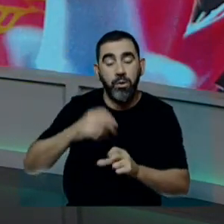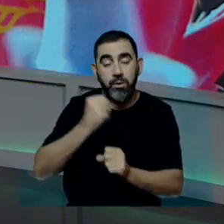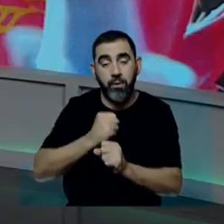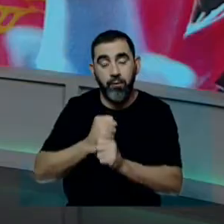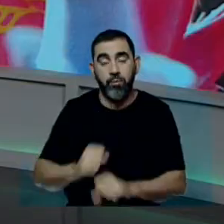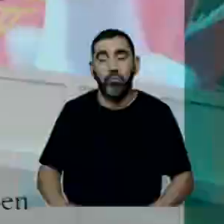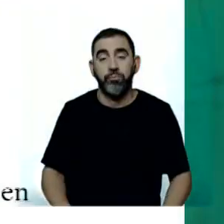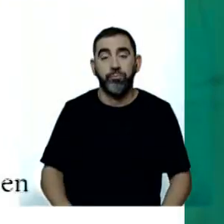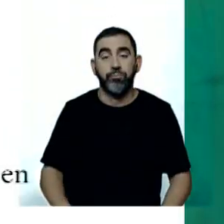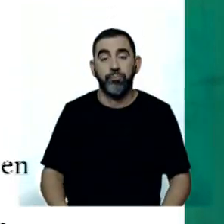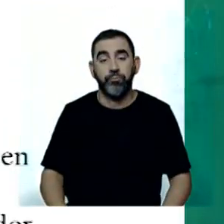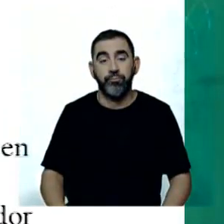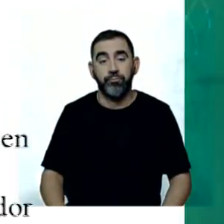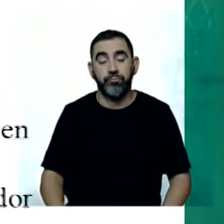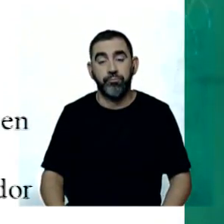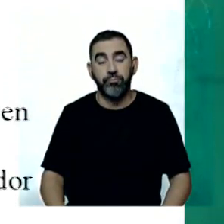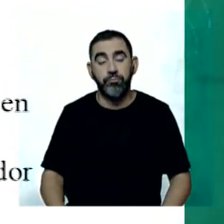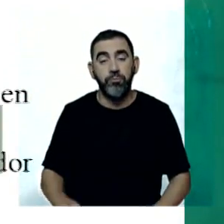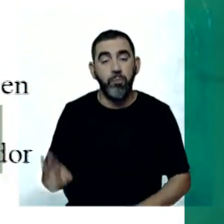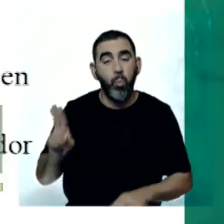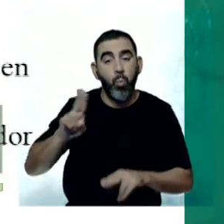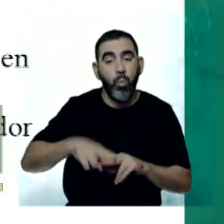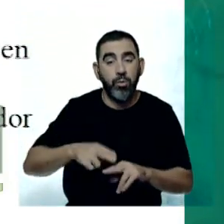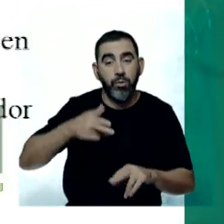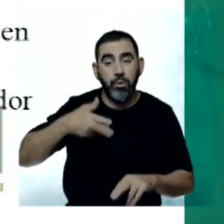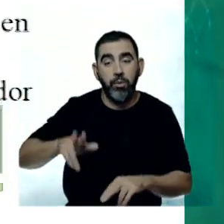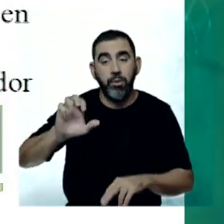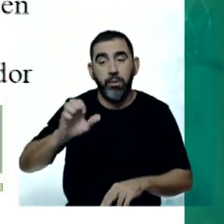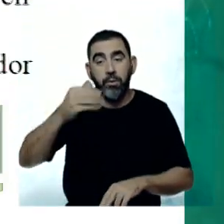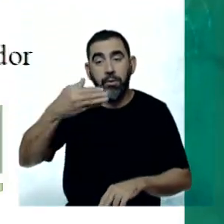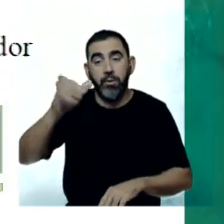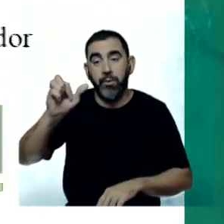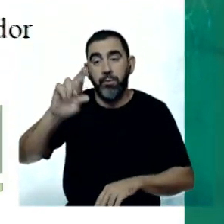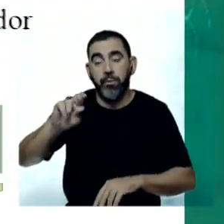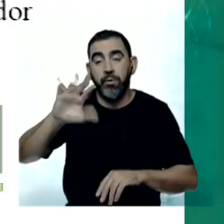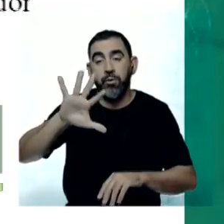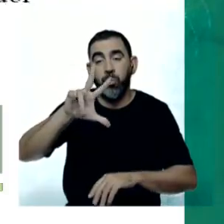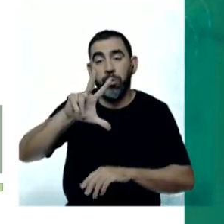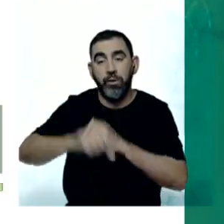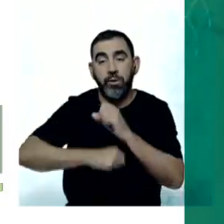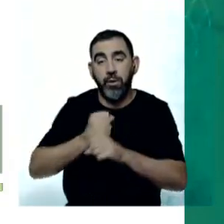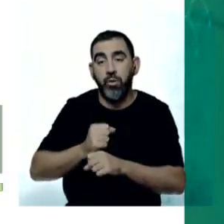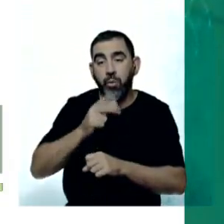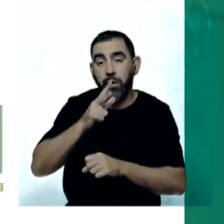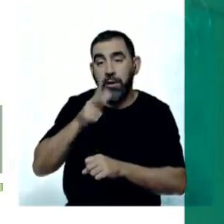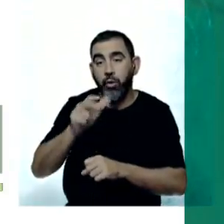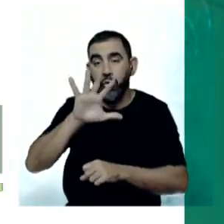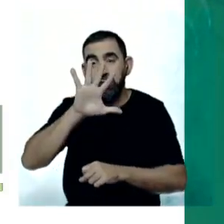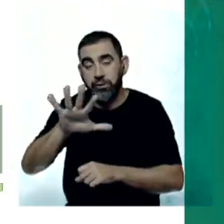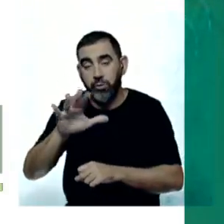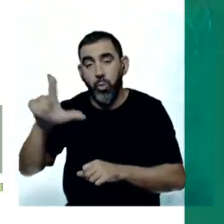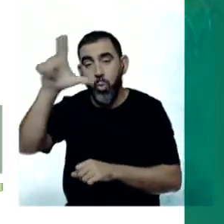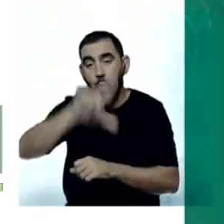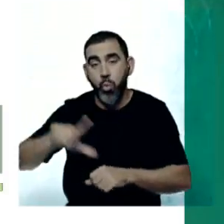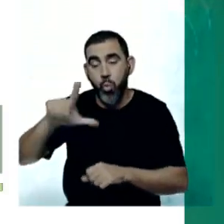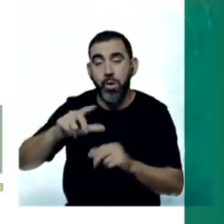trabajador. El fallecimiento de Heber Silvera, de 53 años, padre de 5 hijos, ocurrió el lunes